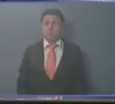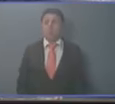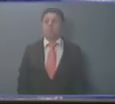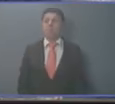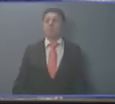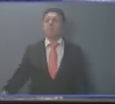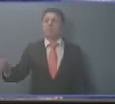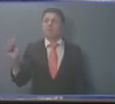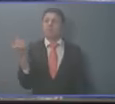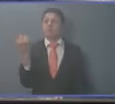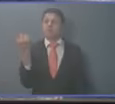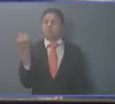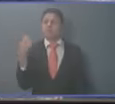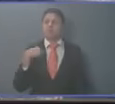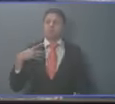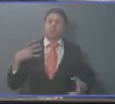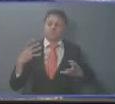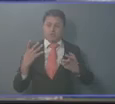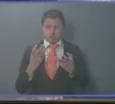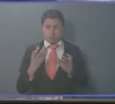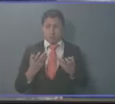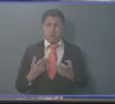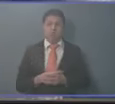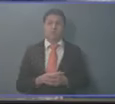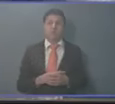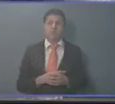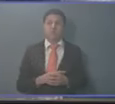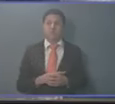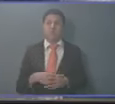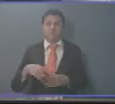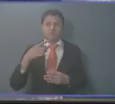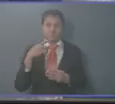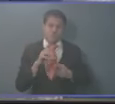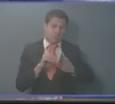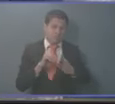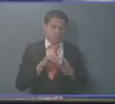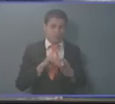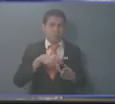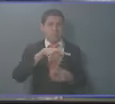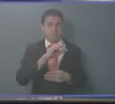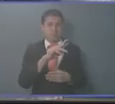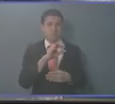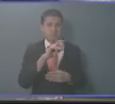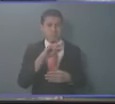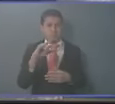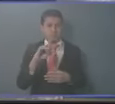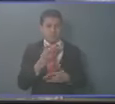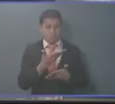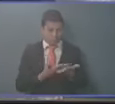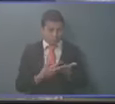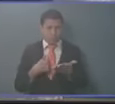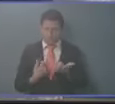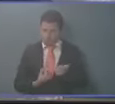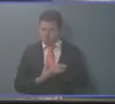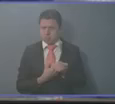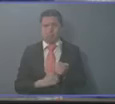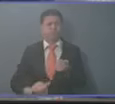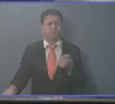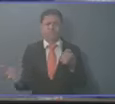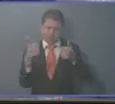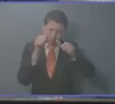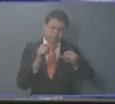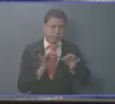En primer lugar, yo quiero respaldar la propuesta del doctor Portillo Cuadra, que hace muy bien